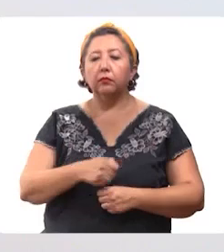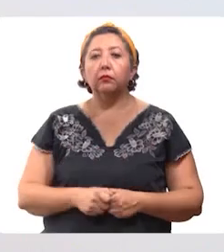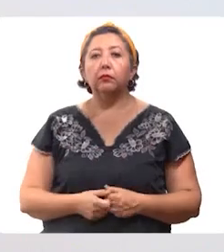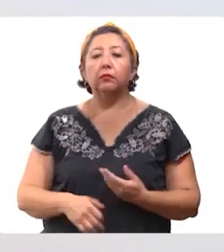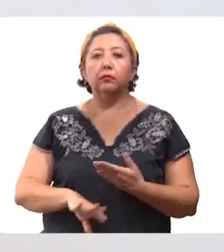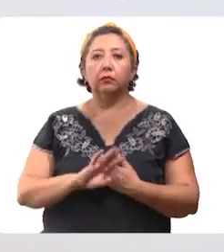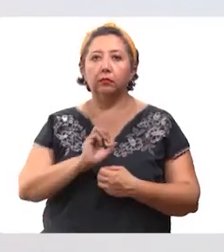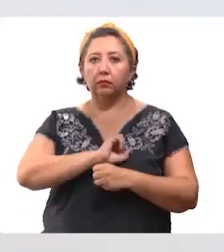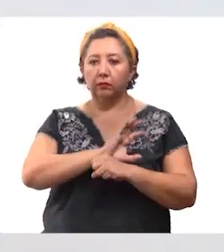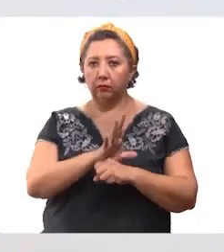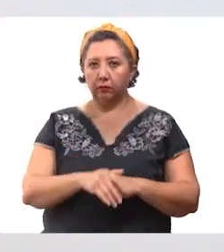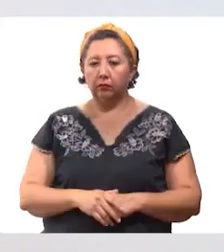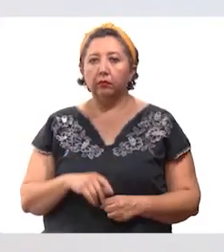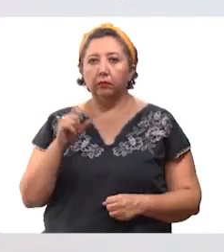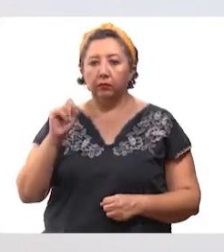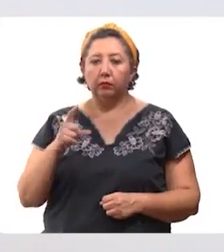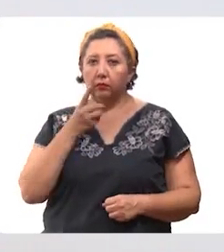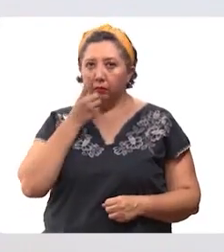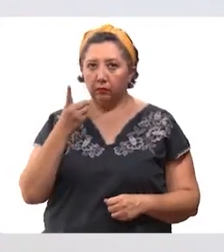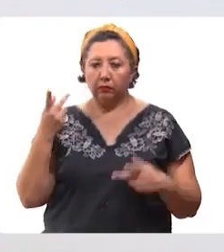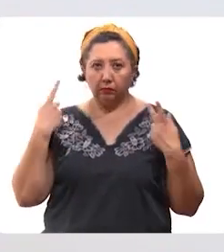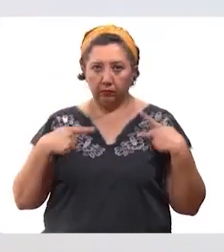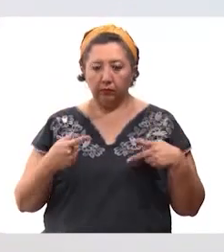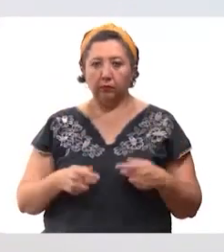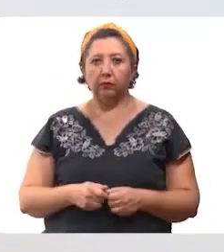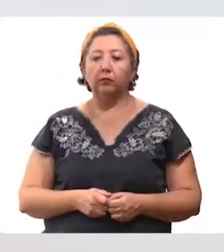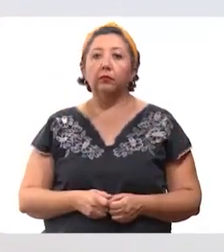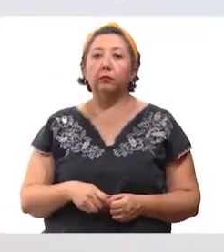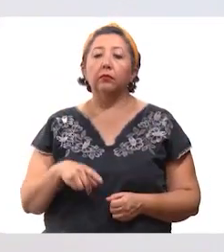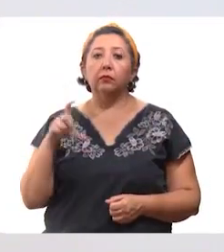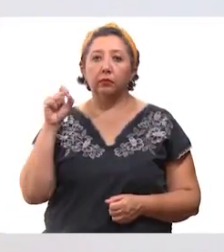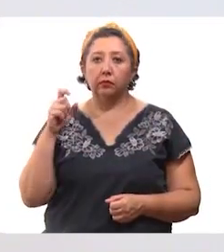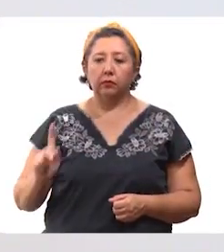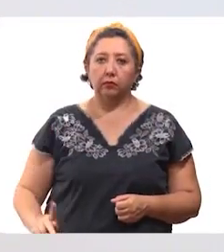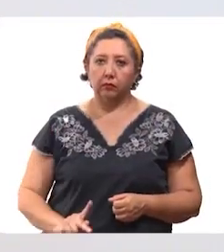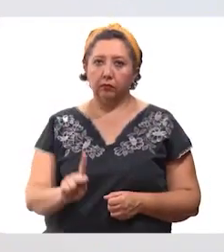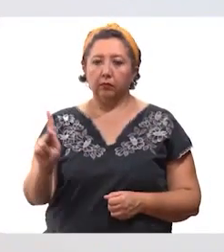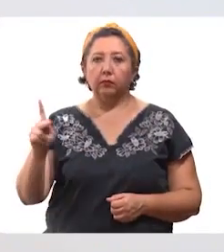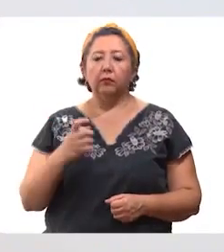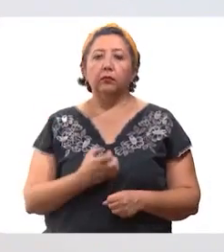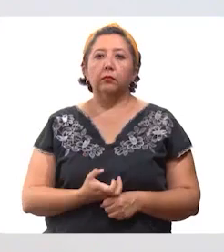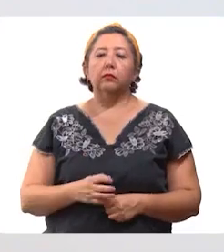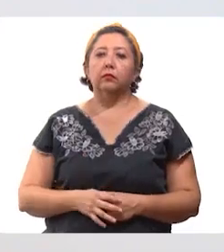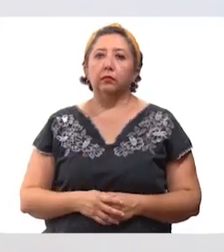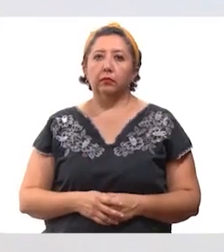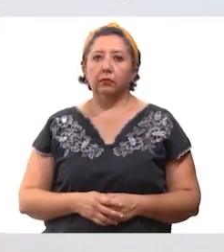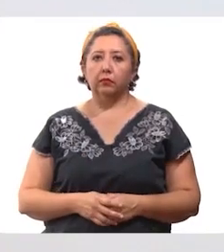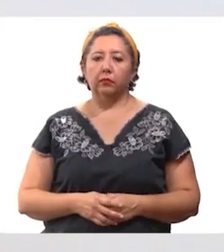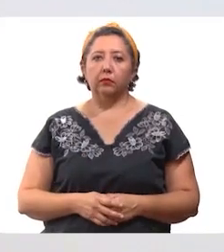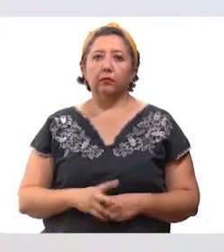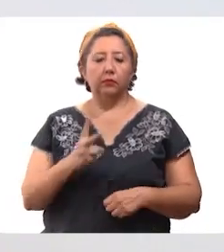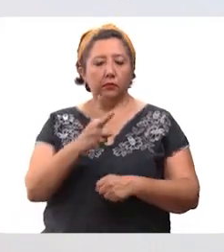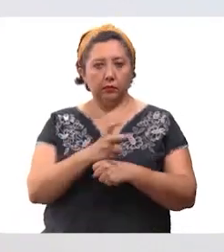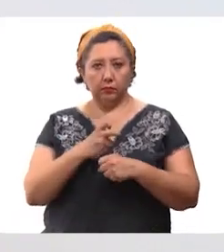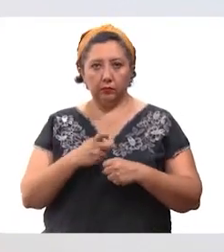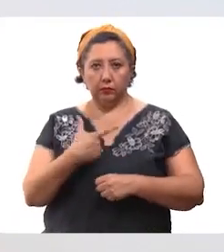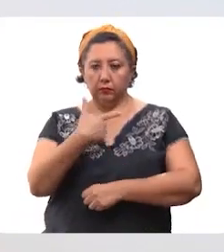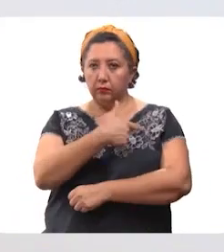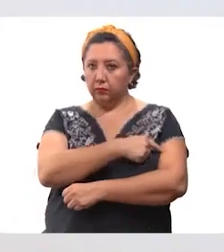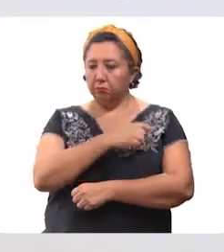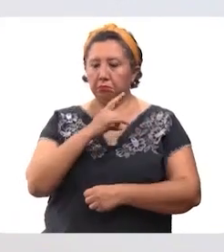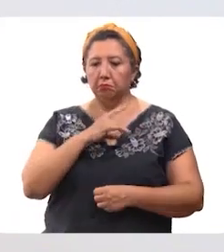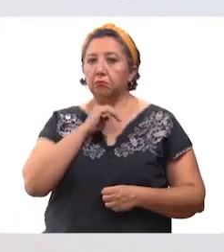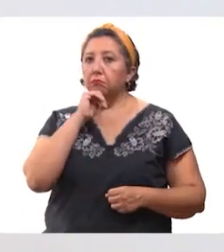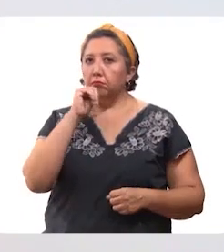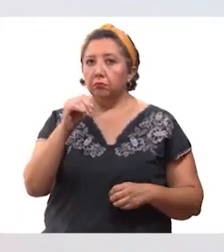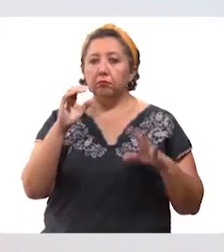refuerzo contra el coronavirus para el mismo sector de la población, pero de 20 municipios del interior del estado. Los invitamos a vacunarse sin